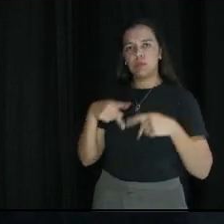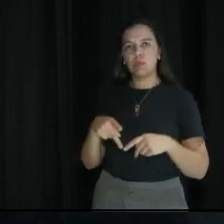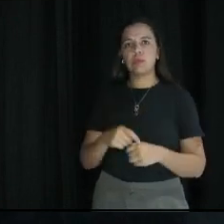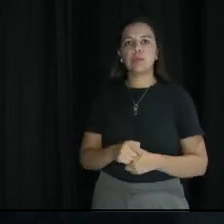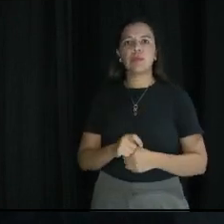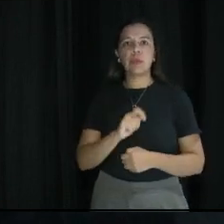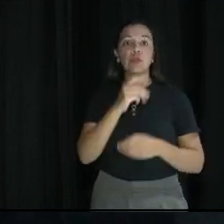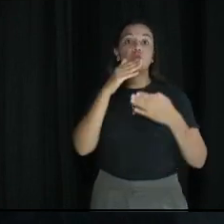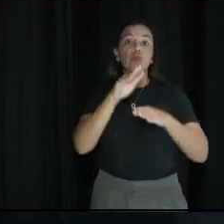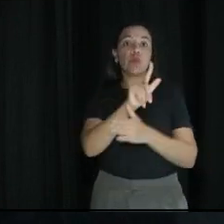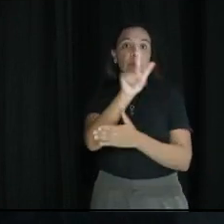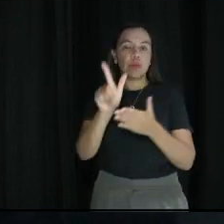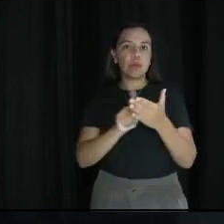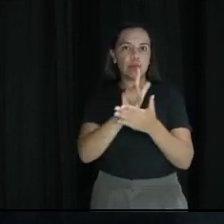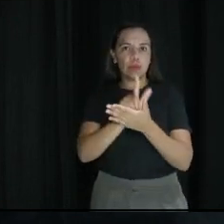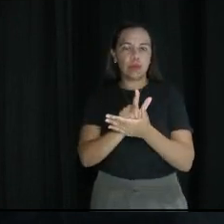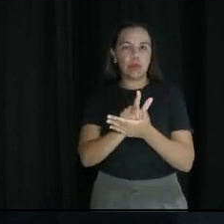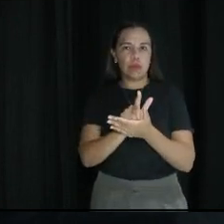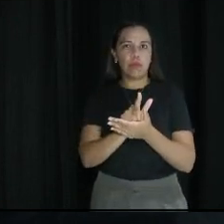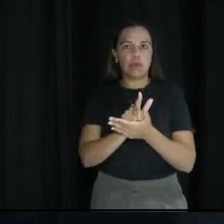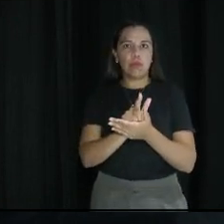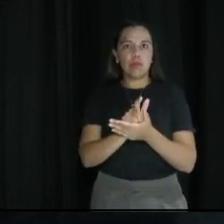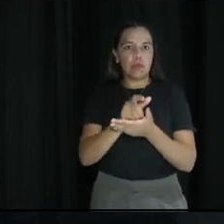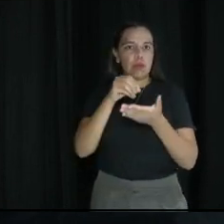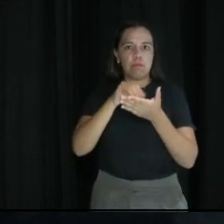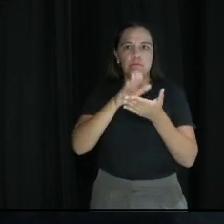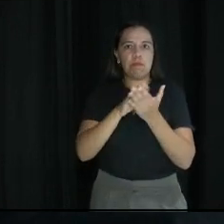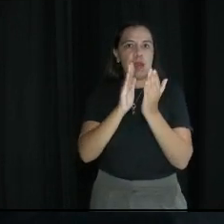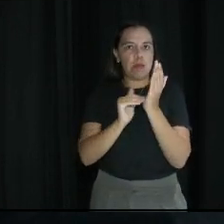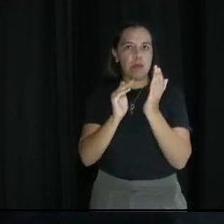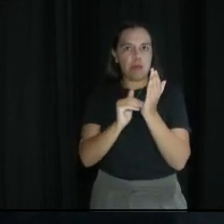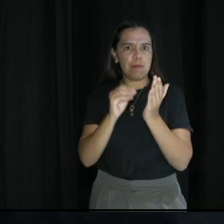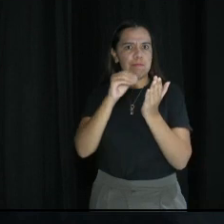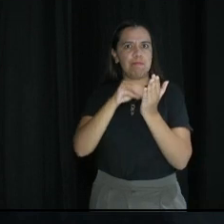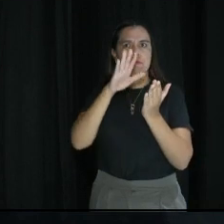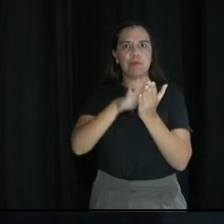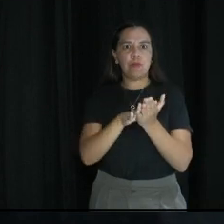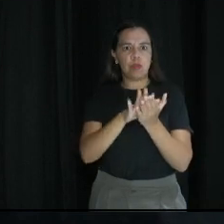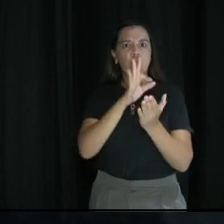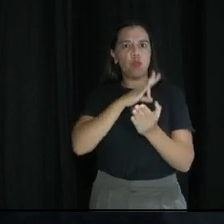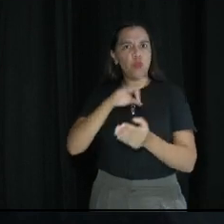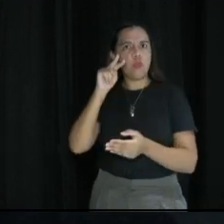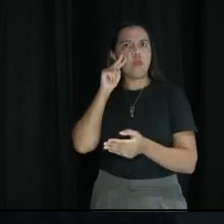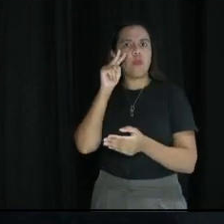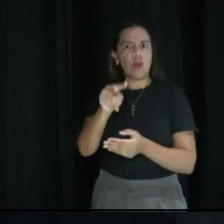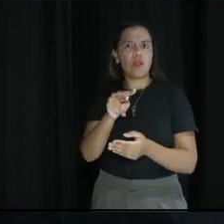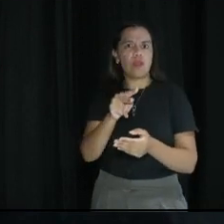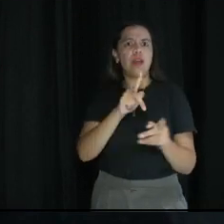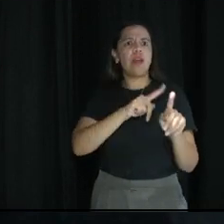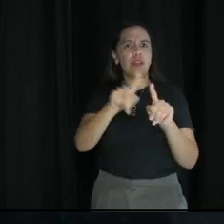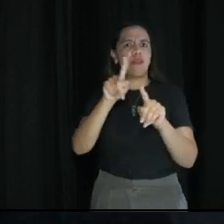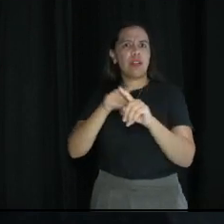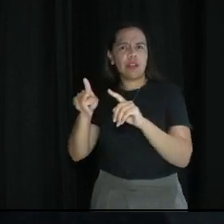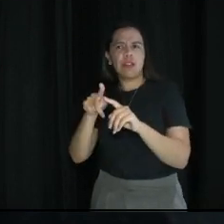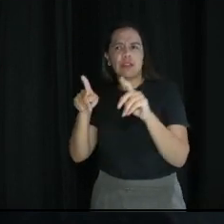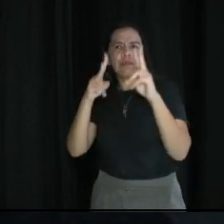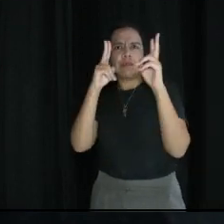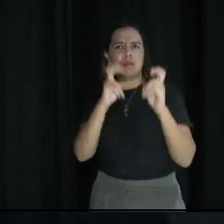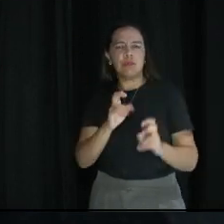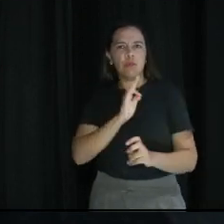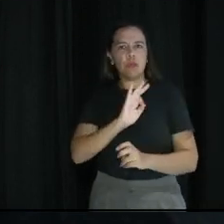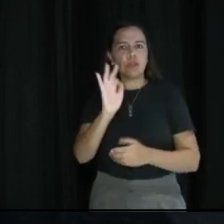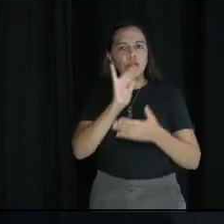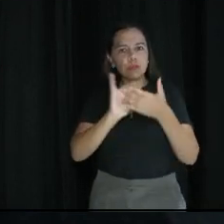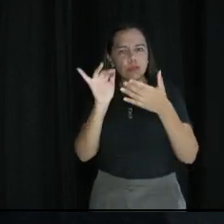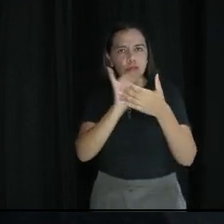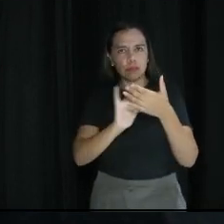marco normativo que está plasmado en papel, que actualmente lo podemos consultar en diversos medios. Sin embargo, hay que saber la evolución